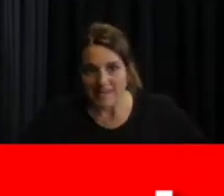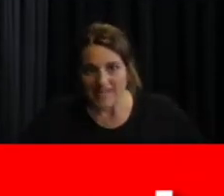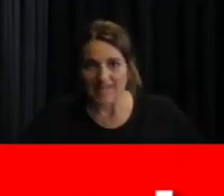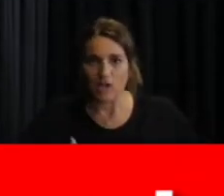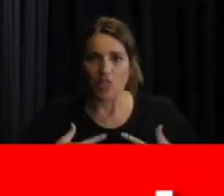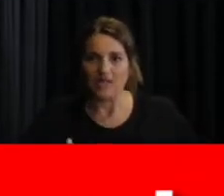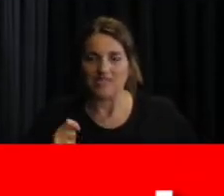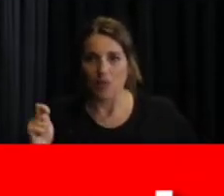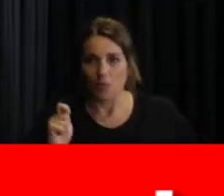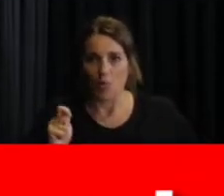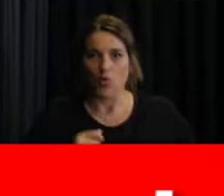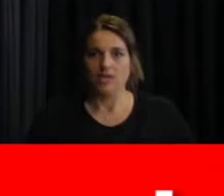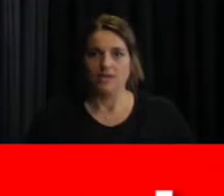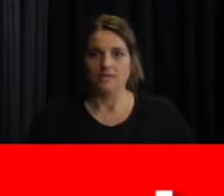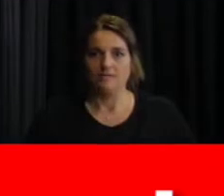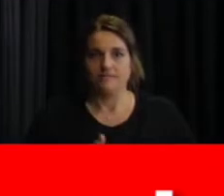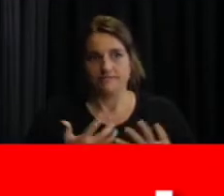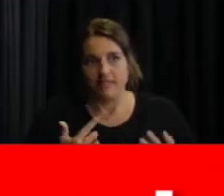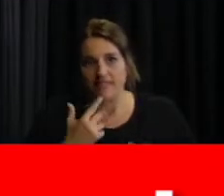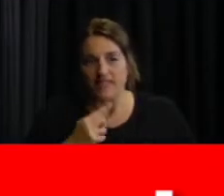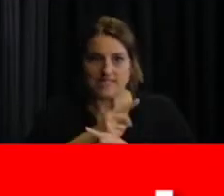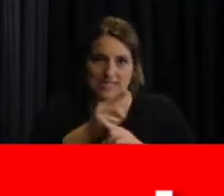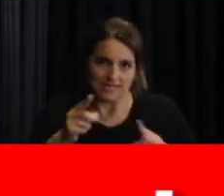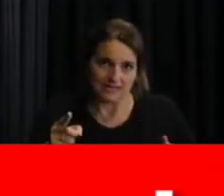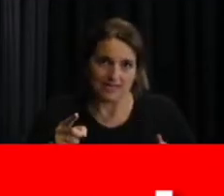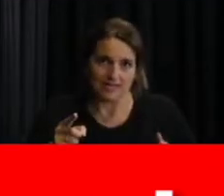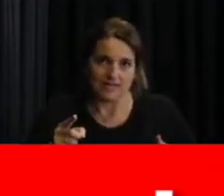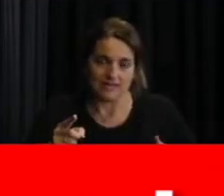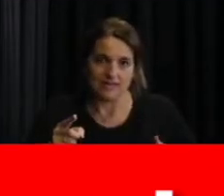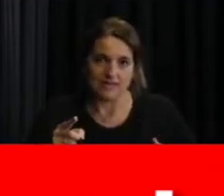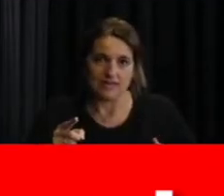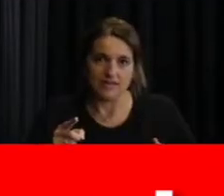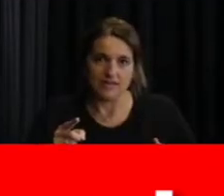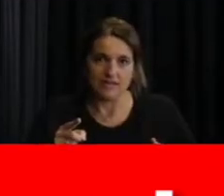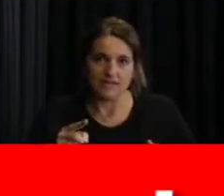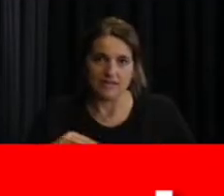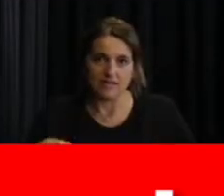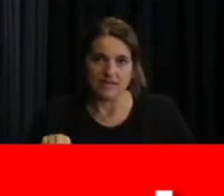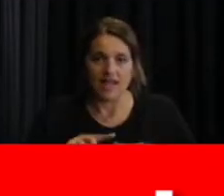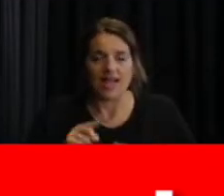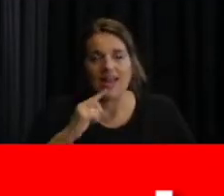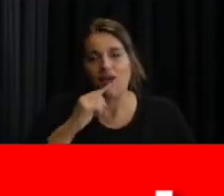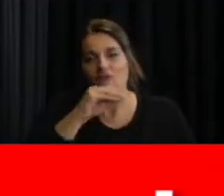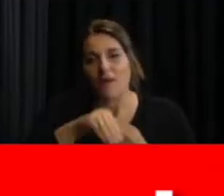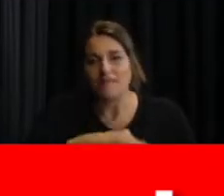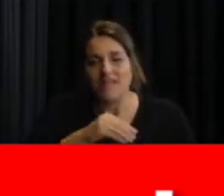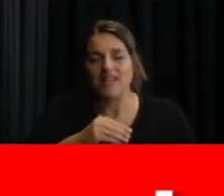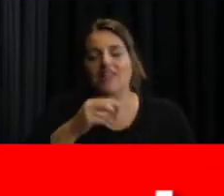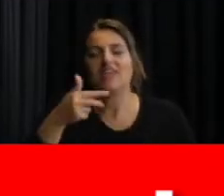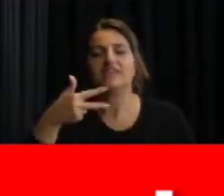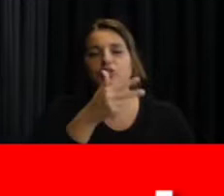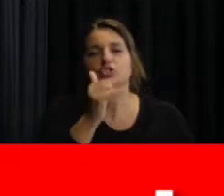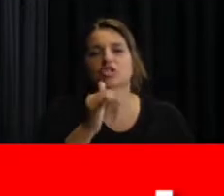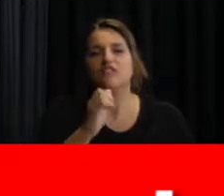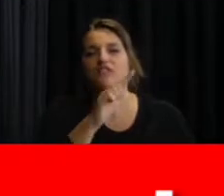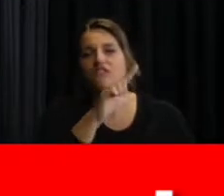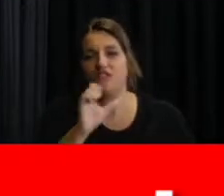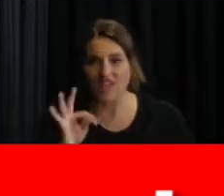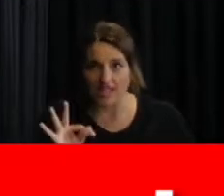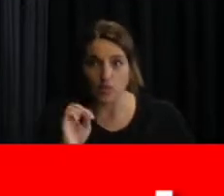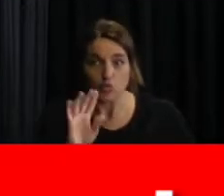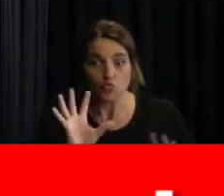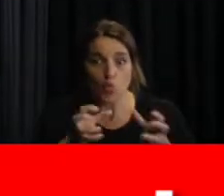prensa en la que participaron el secretario de presidencia de álvaro delgado el ministro de desarrollo social pablo burton el